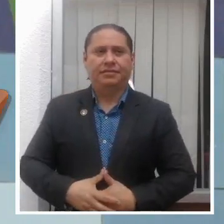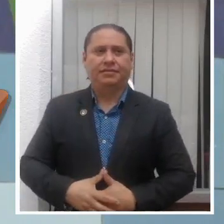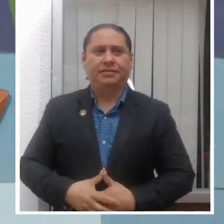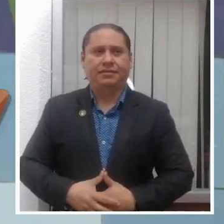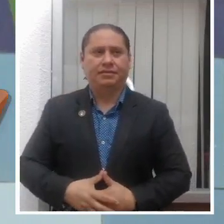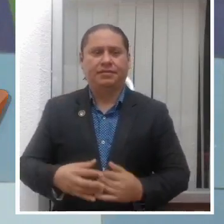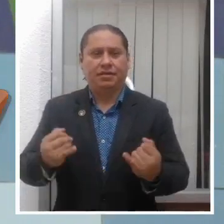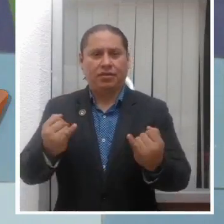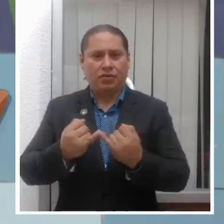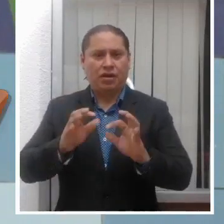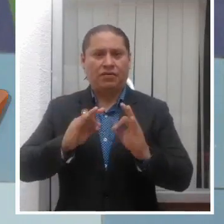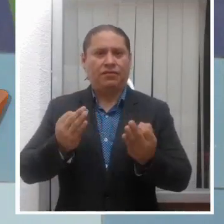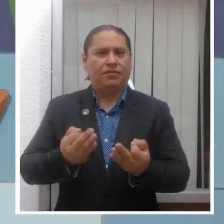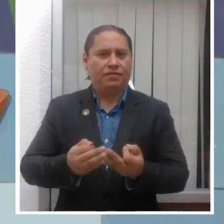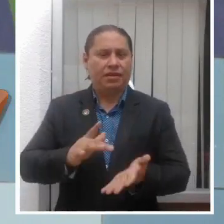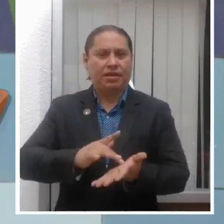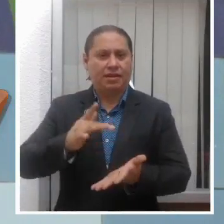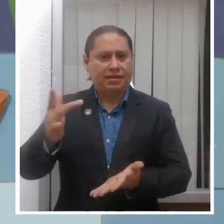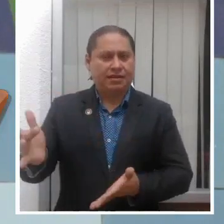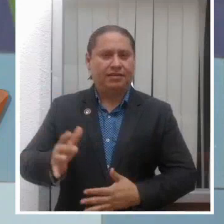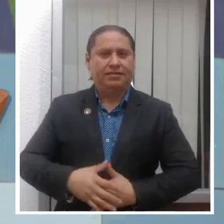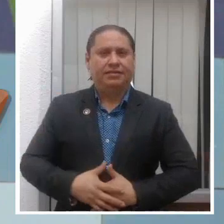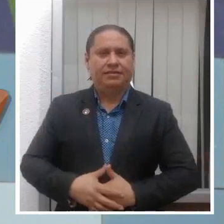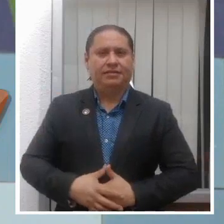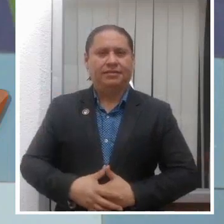Igual, de tal manera, también quiero agradecer